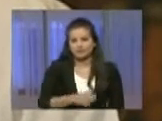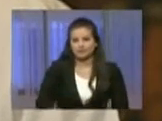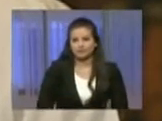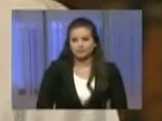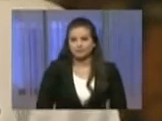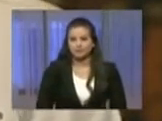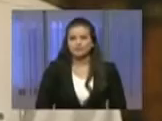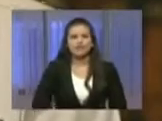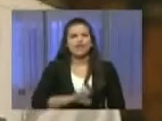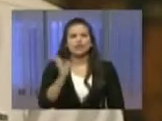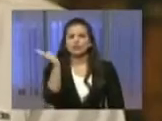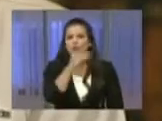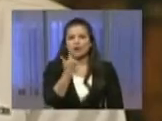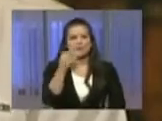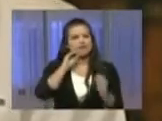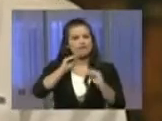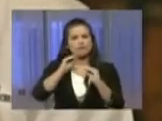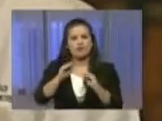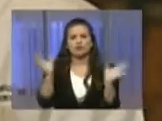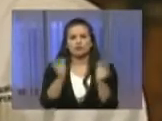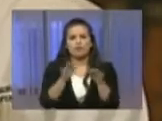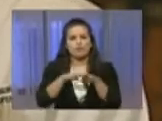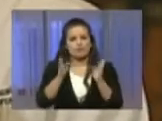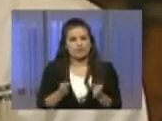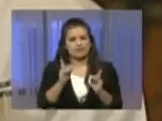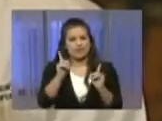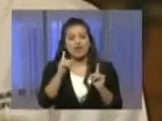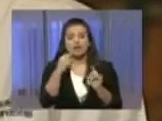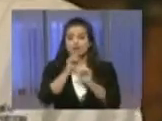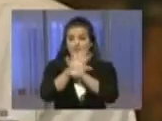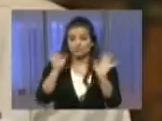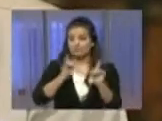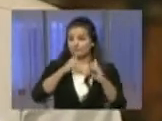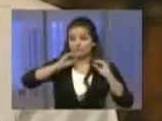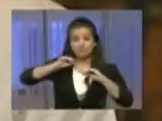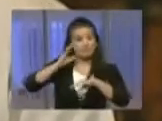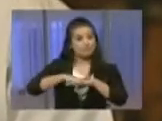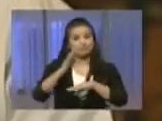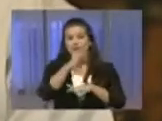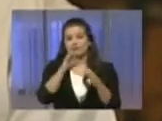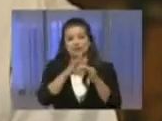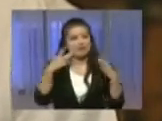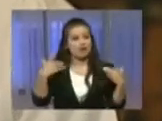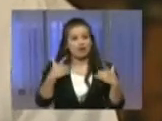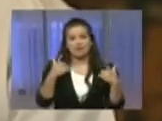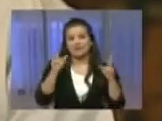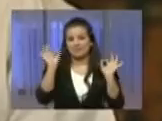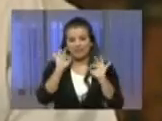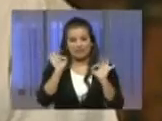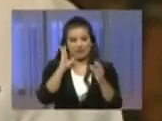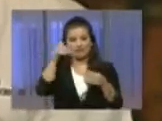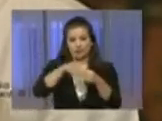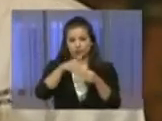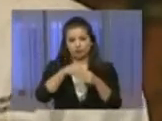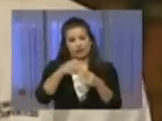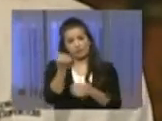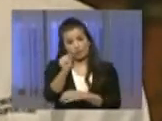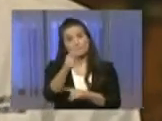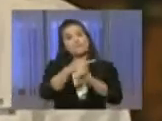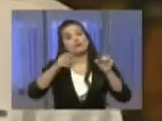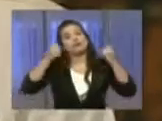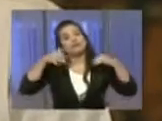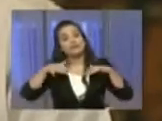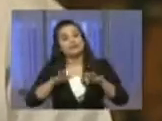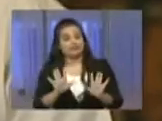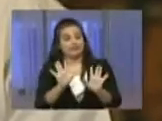para formar a los miembros de mesa que por supuesto no se han formado porque aún no se ha activado ningún referendo revocatorio nada pero en caso de que se activara